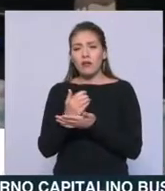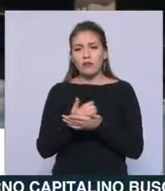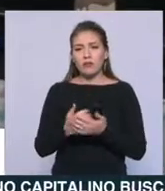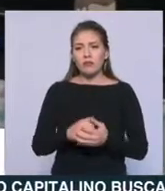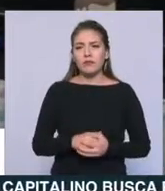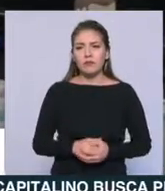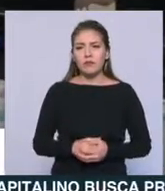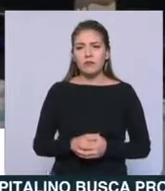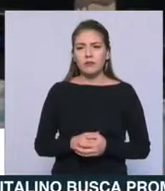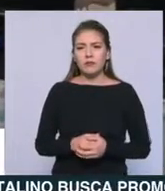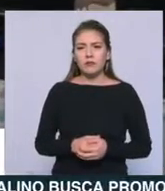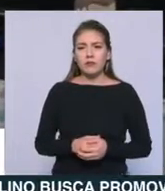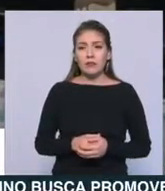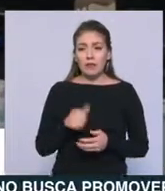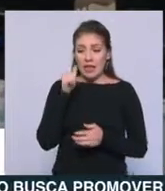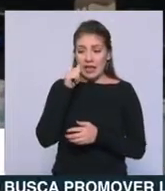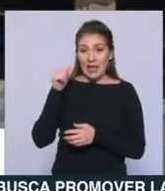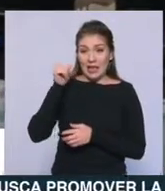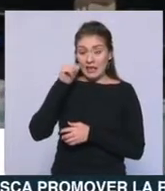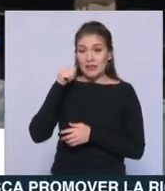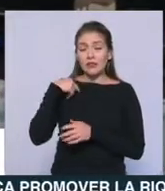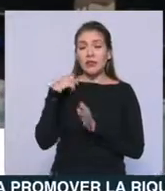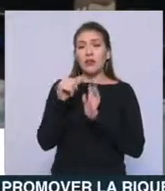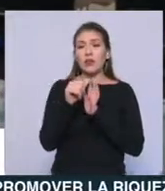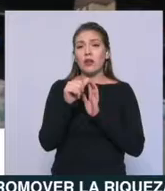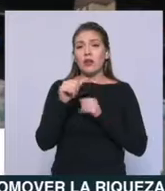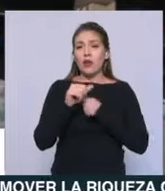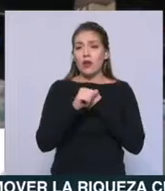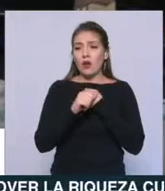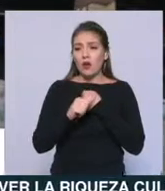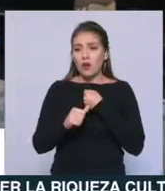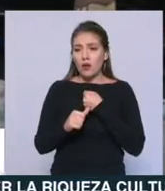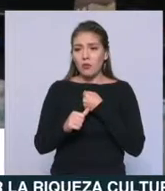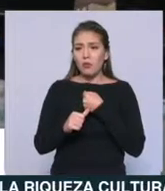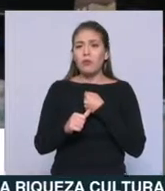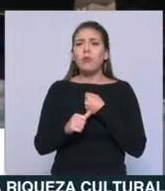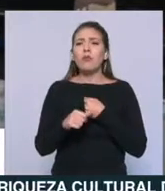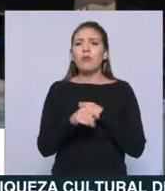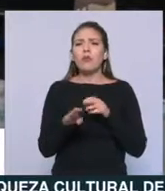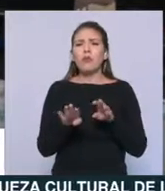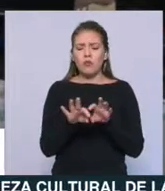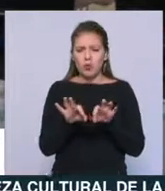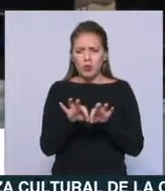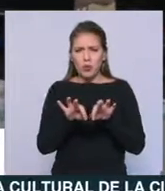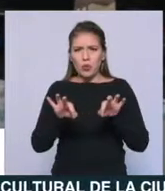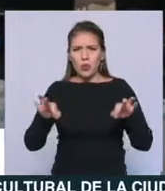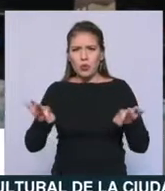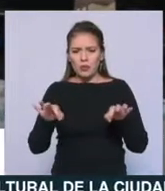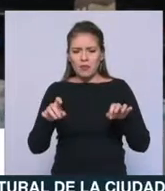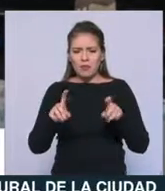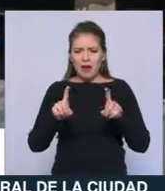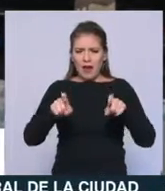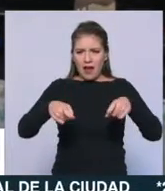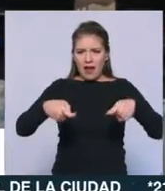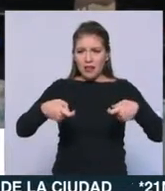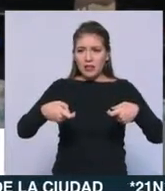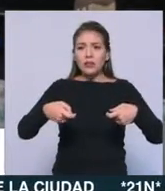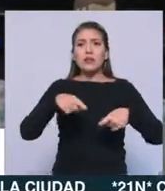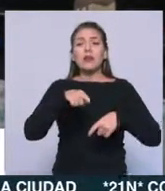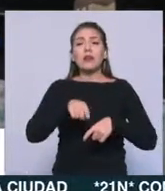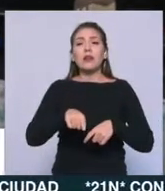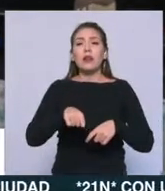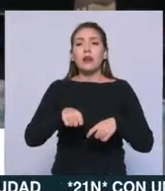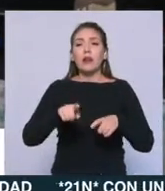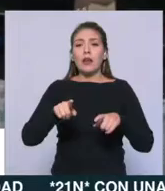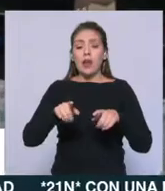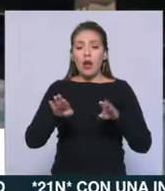me acaban de operar. Me hace cuenta que es un tubito con unos ganchitos. Y eso me abre y luego